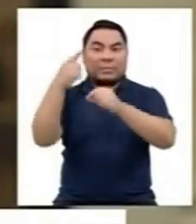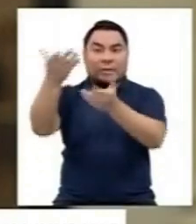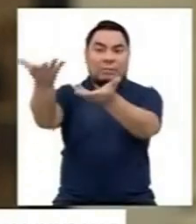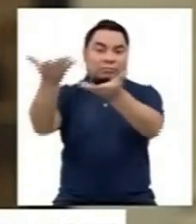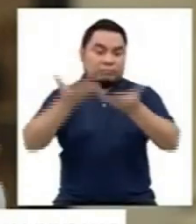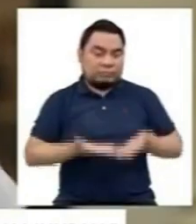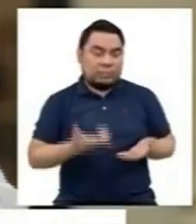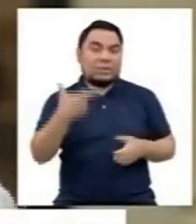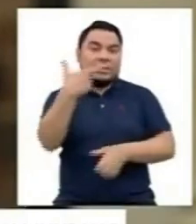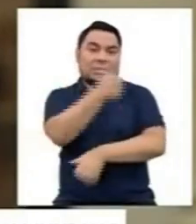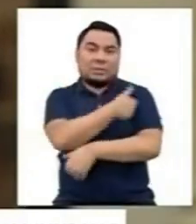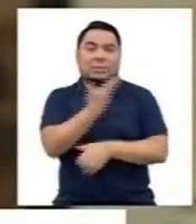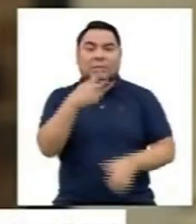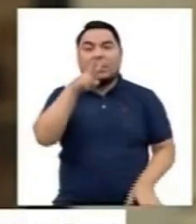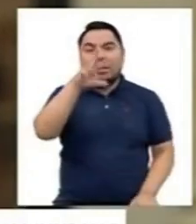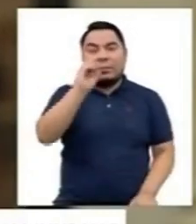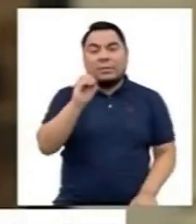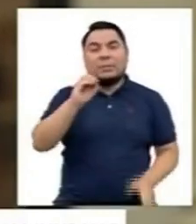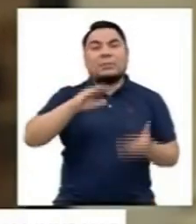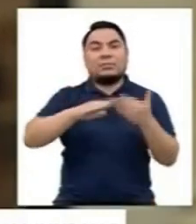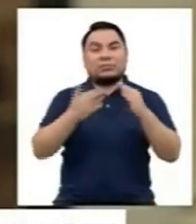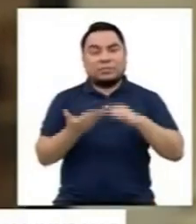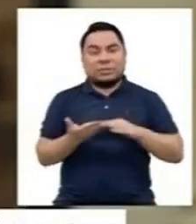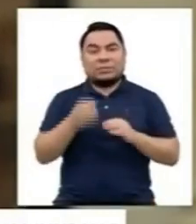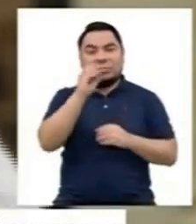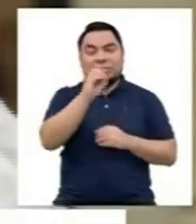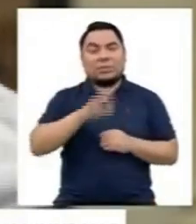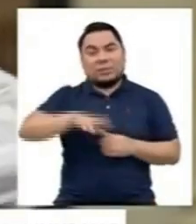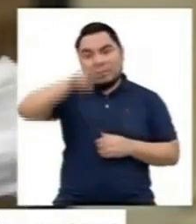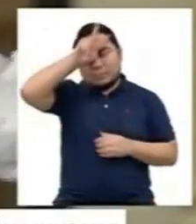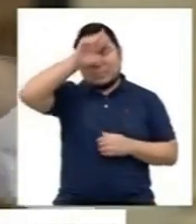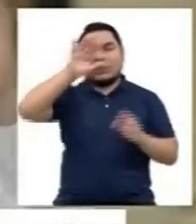en la quincena de septiembre la fase experimental con